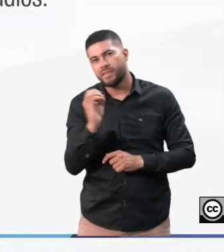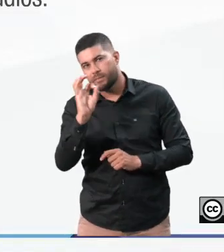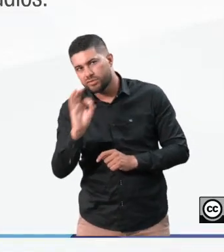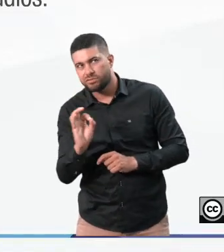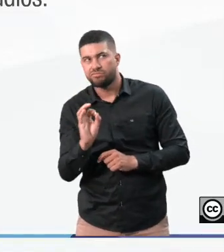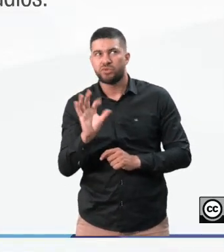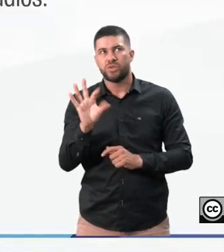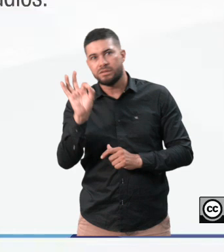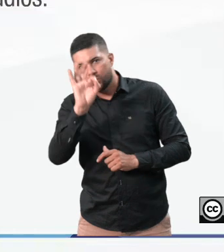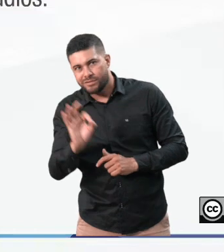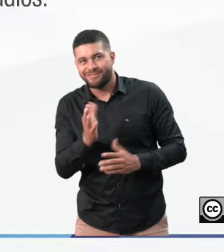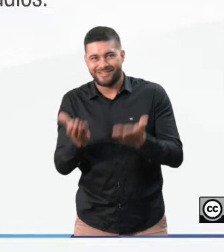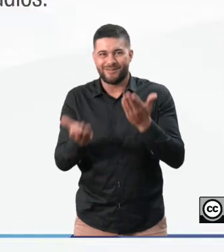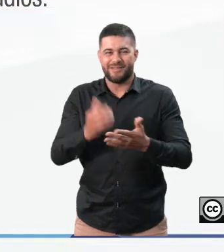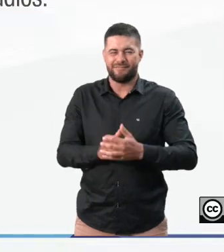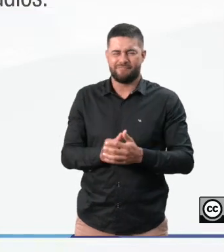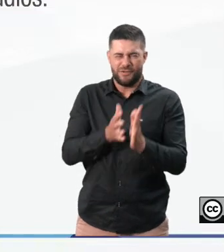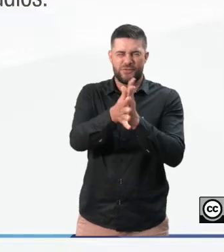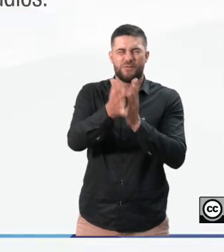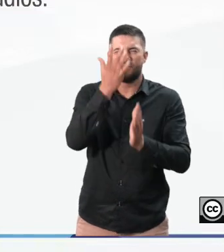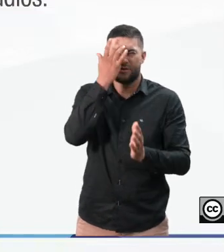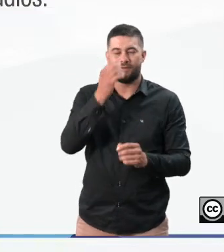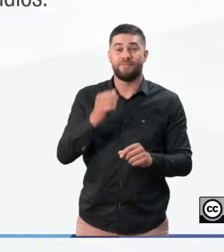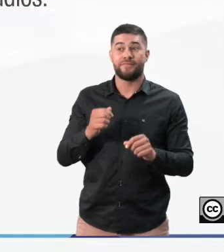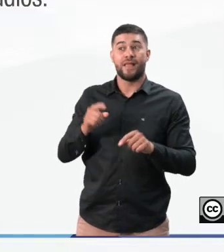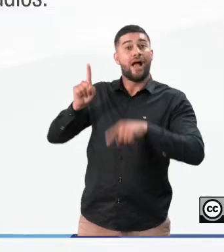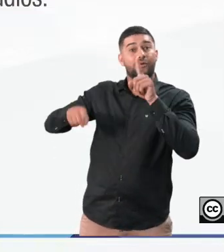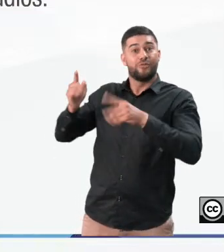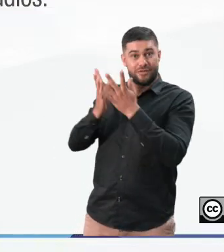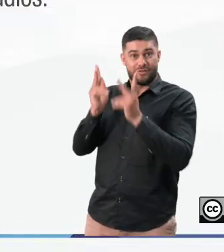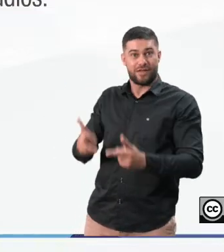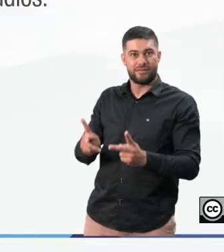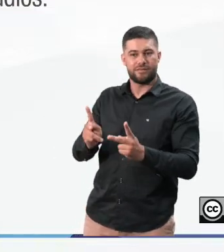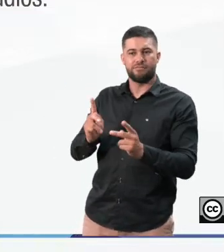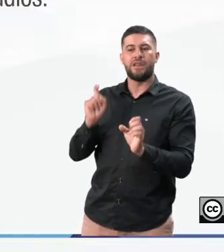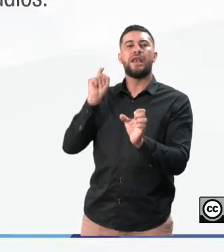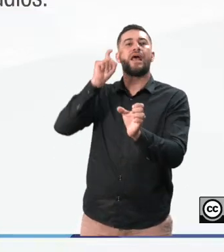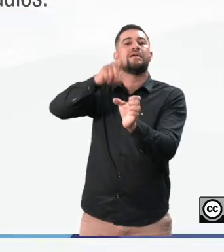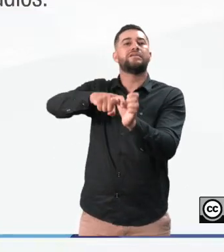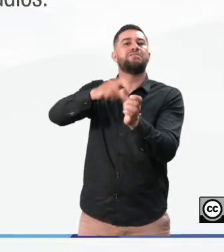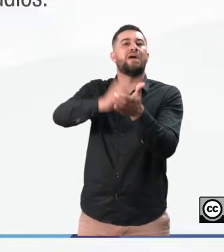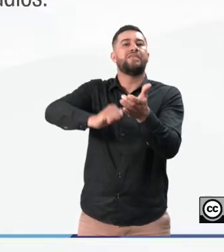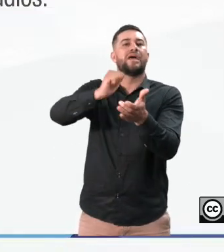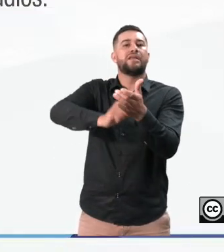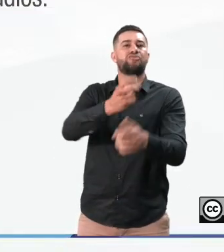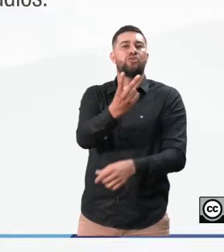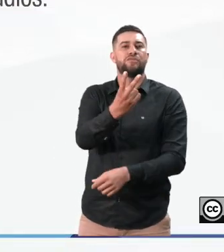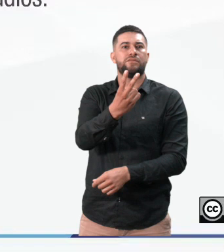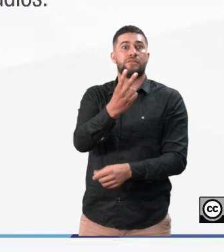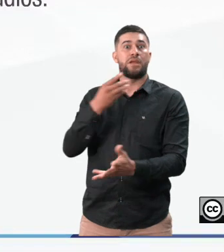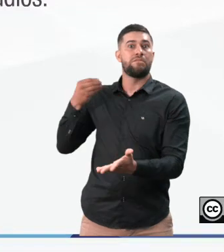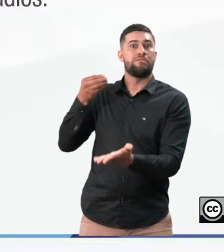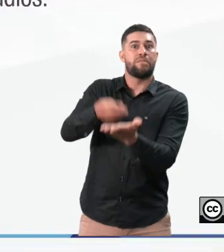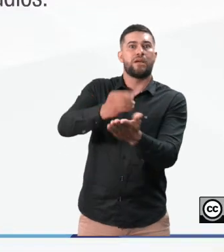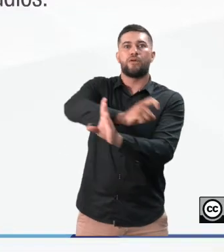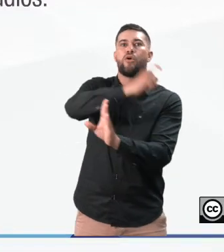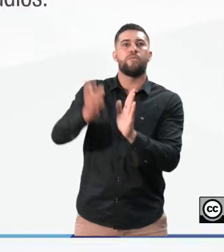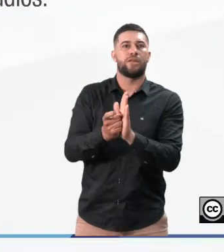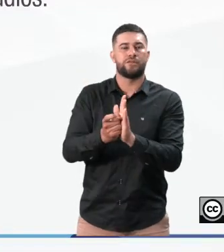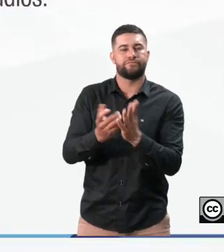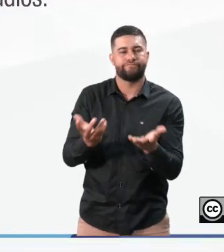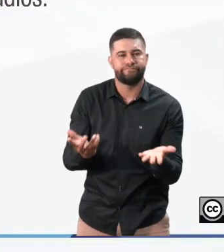iniciar los estudios. Esto por una calamidad doméstica, por un accidente y demás. Cuando se realice